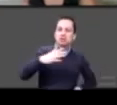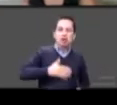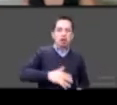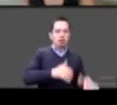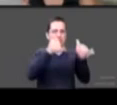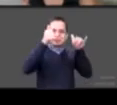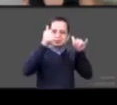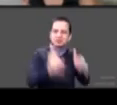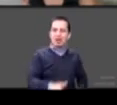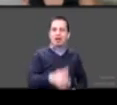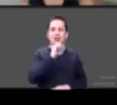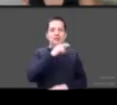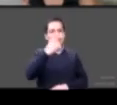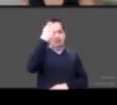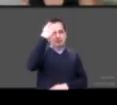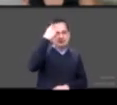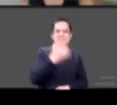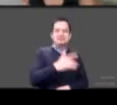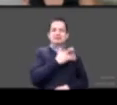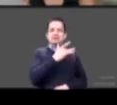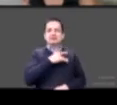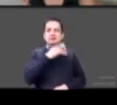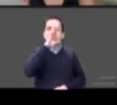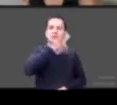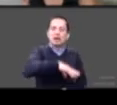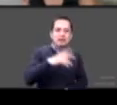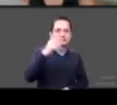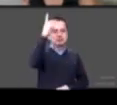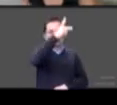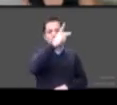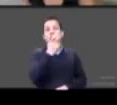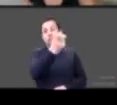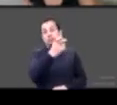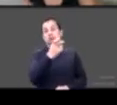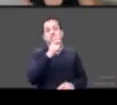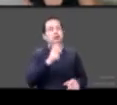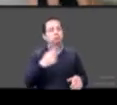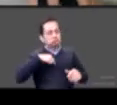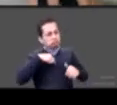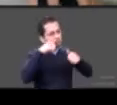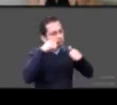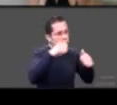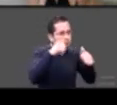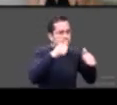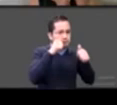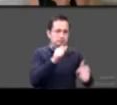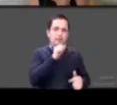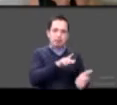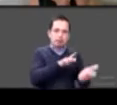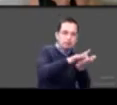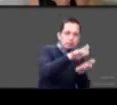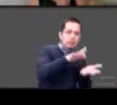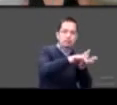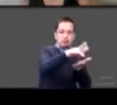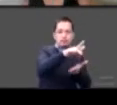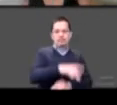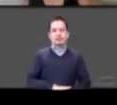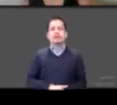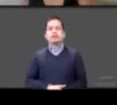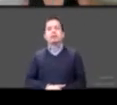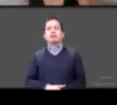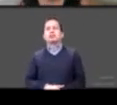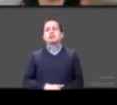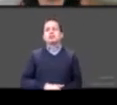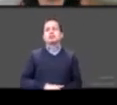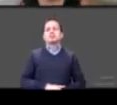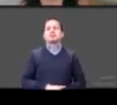la exposición al riesgo de su propia salud y de sus seres queridos. Quiero compartirles también que como esfuerzo de esta